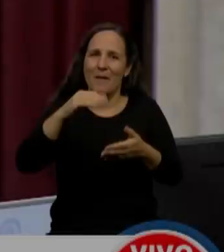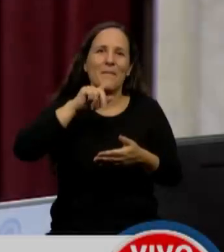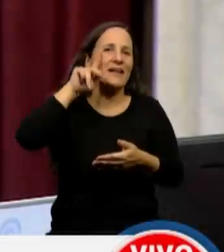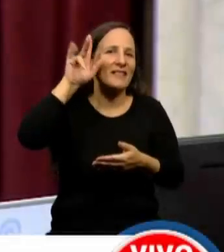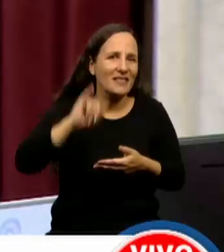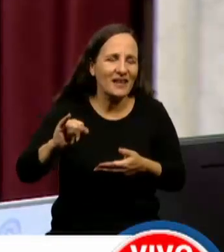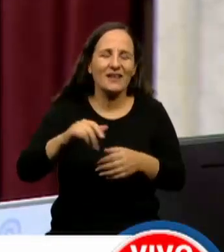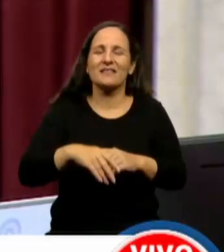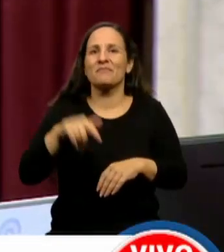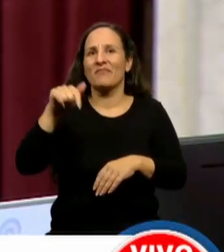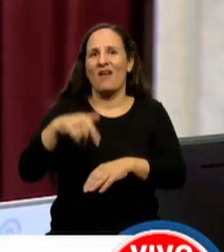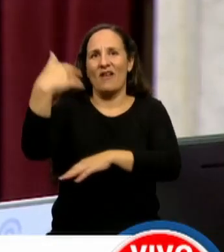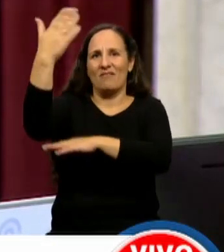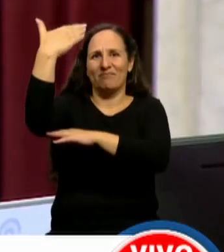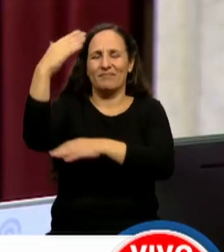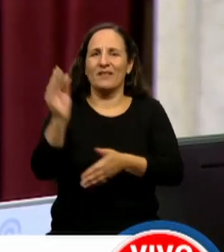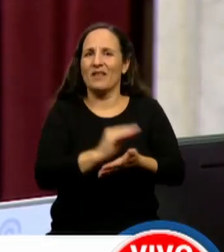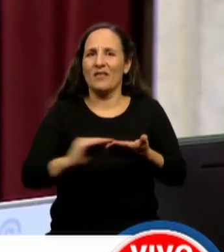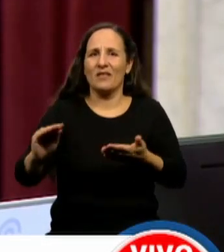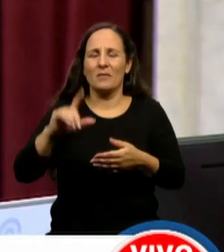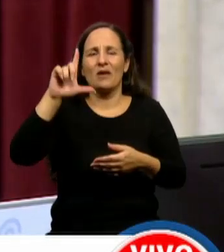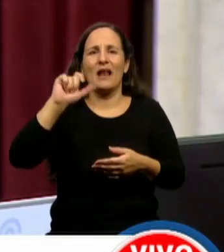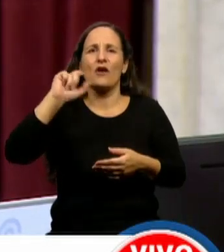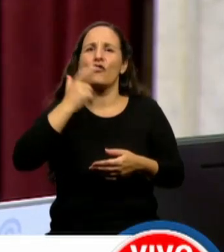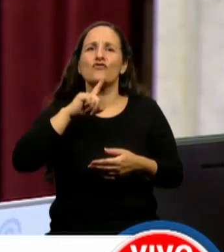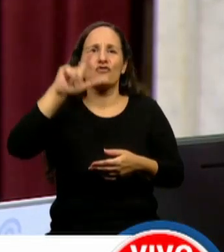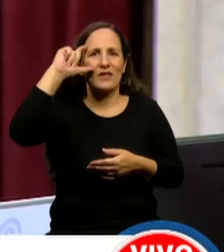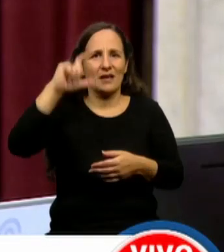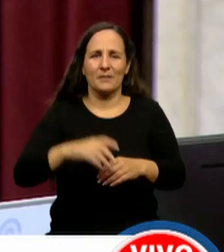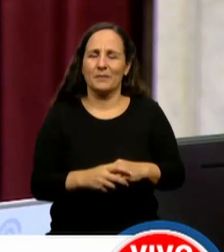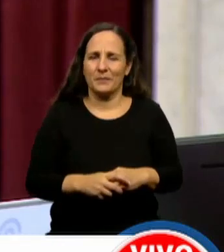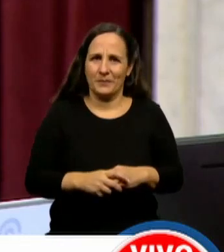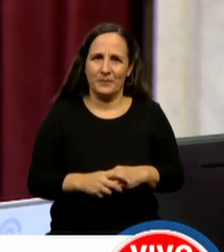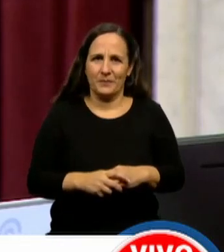En el uso de la palabra para un homenaje, el diputado Jorge Lacoste.